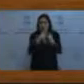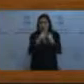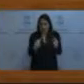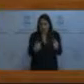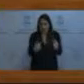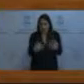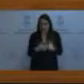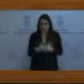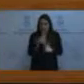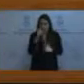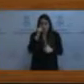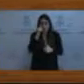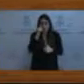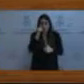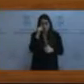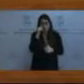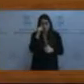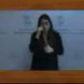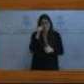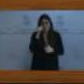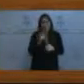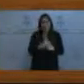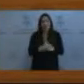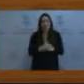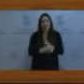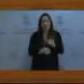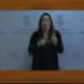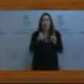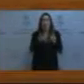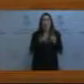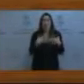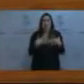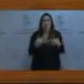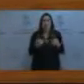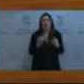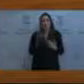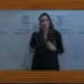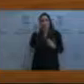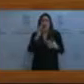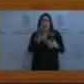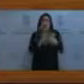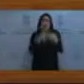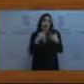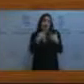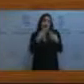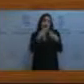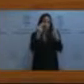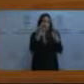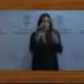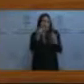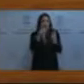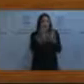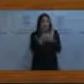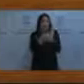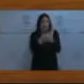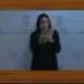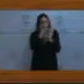Cuando uno se plantea los objetivos de la sanidad en cuanto a sanidad pública y de calidad,